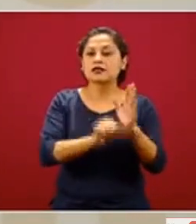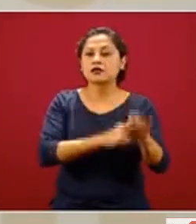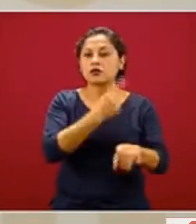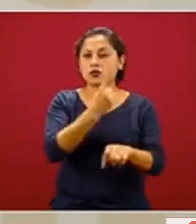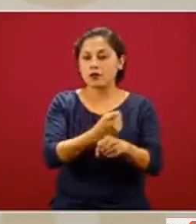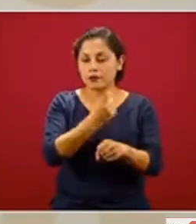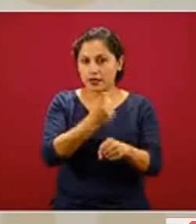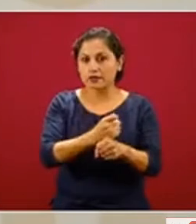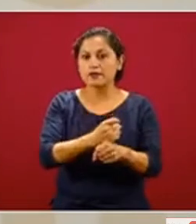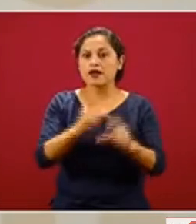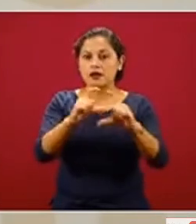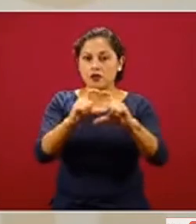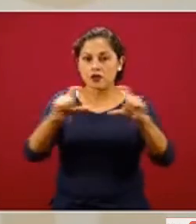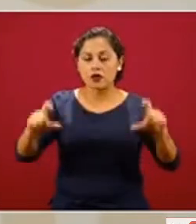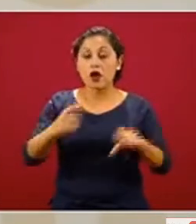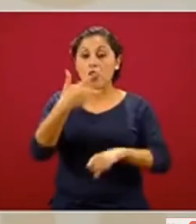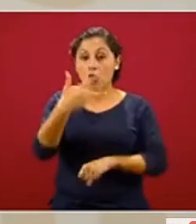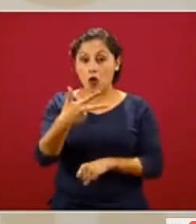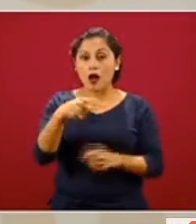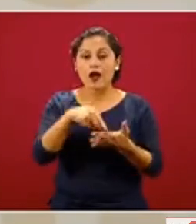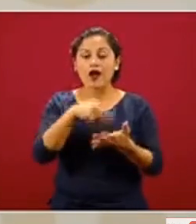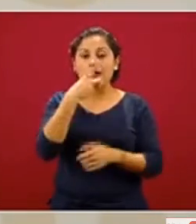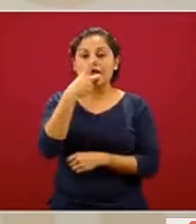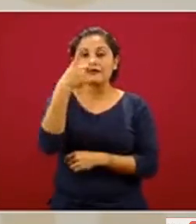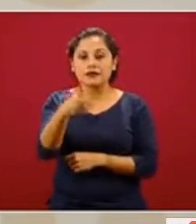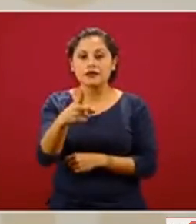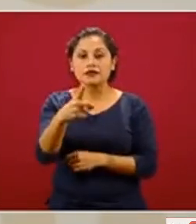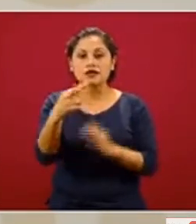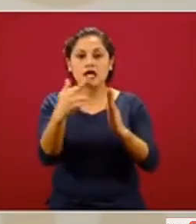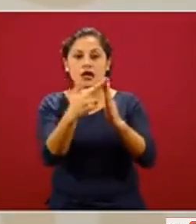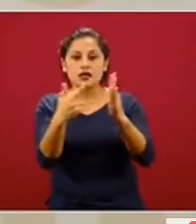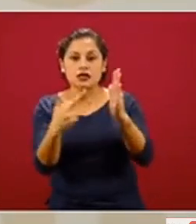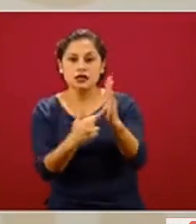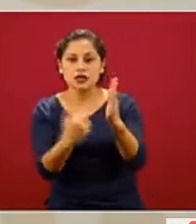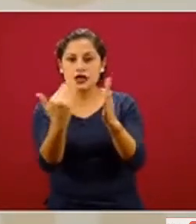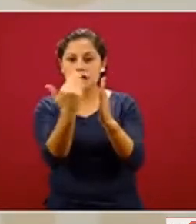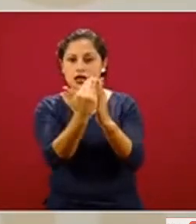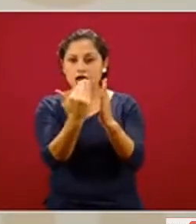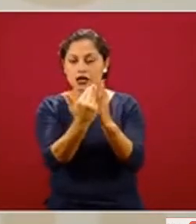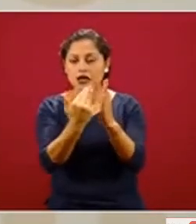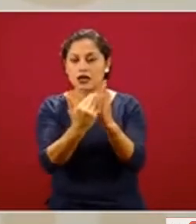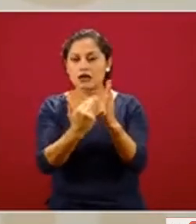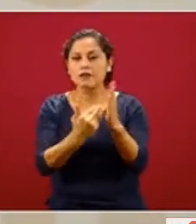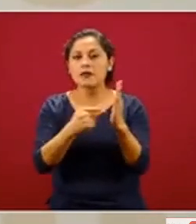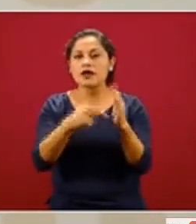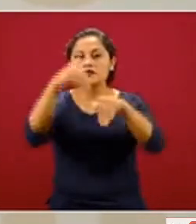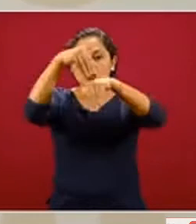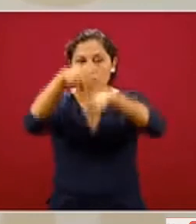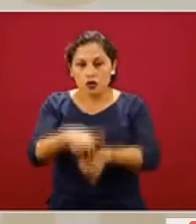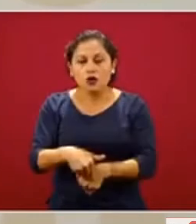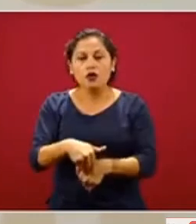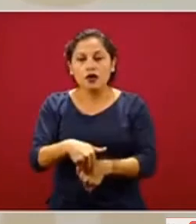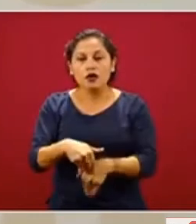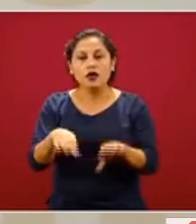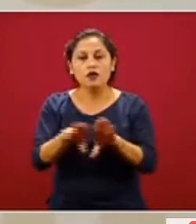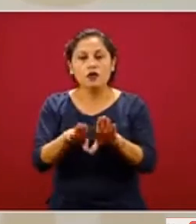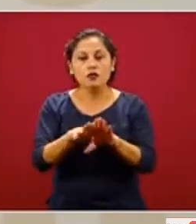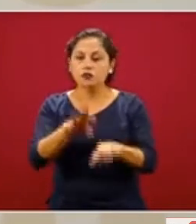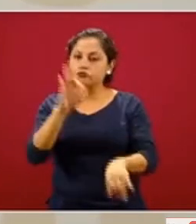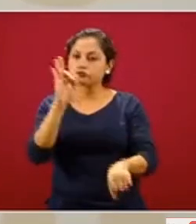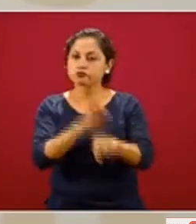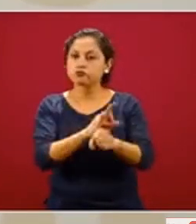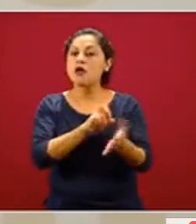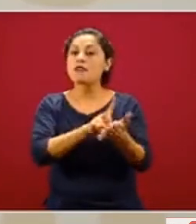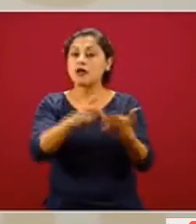dice explícitamente que todas las medidas deberán ejecutarse respetando estrictamente los derechos